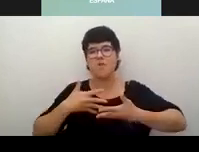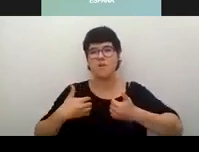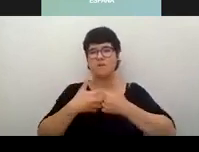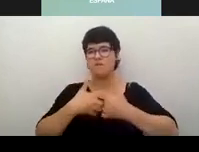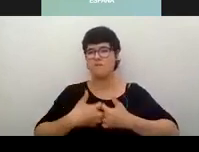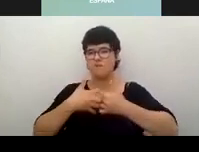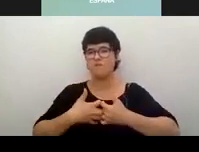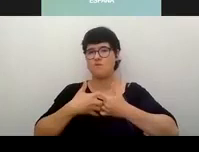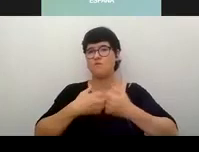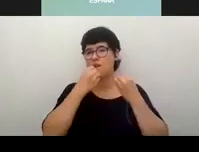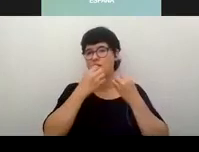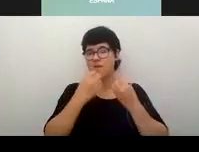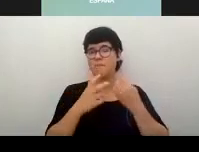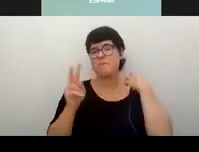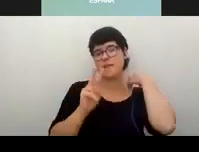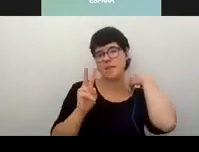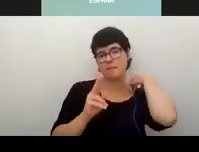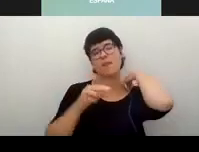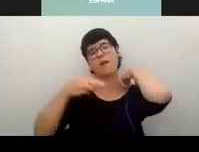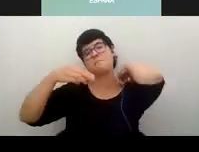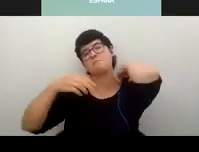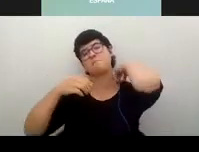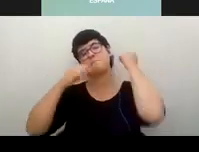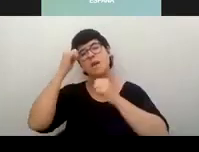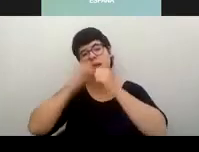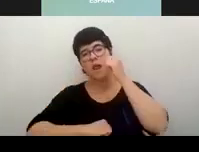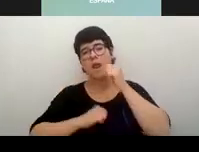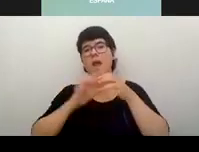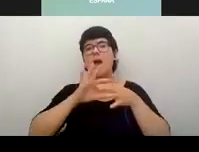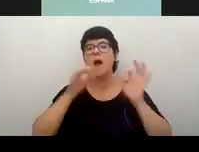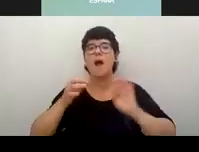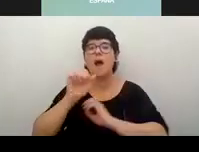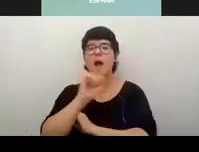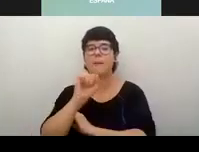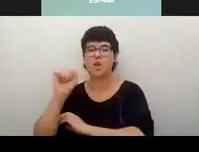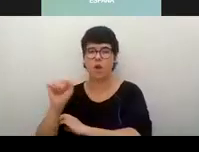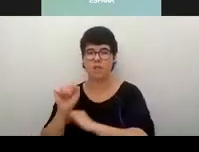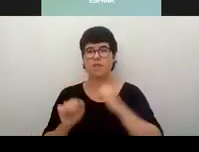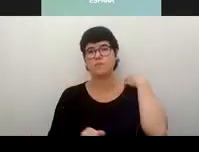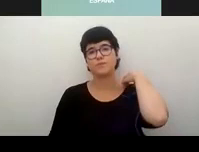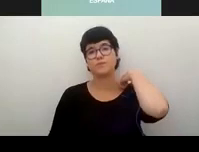Vitaminas, minerales, aminoácidos, por ejemplo. Y hemos de evitar de todas